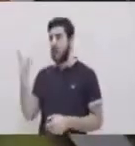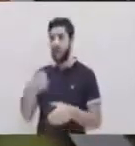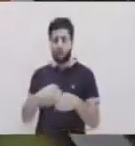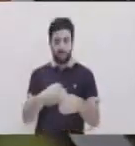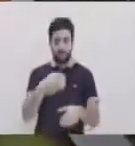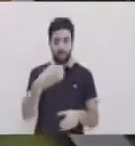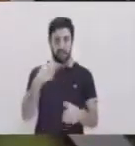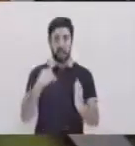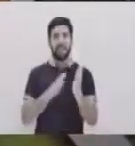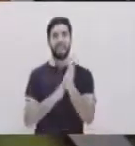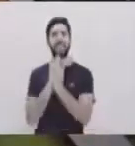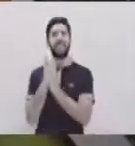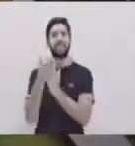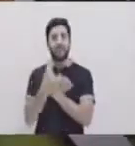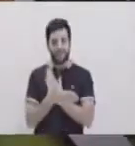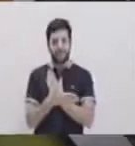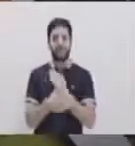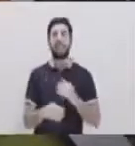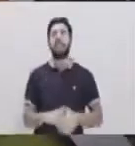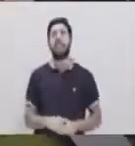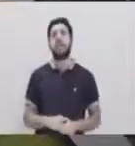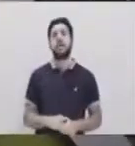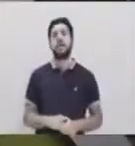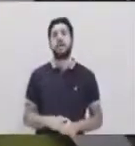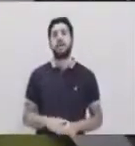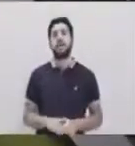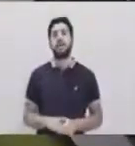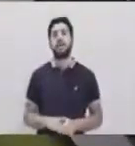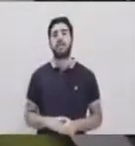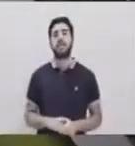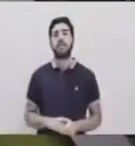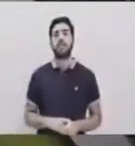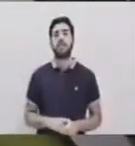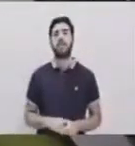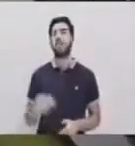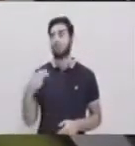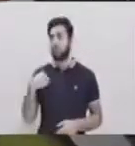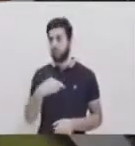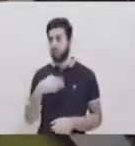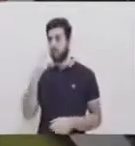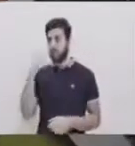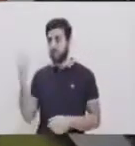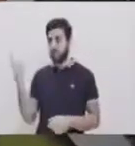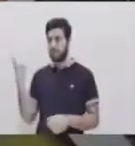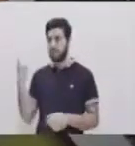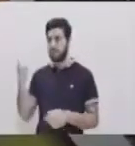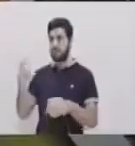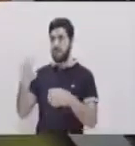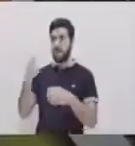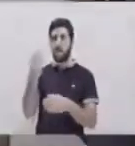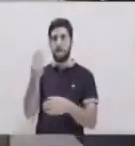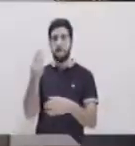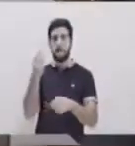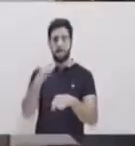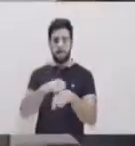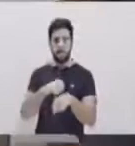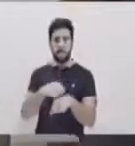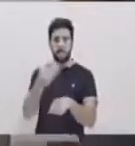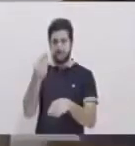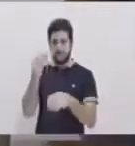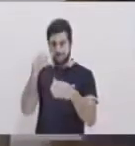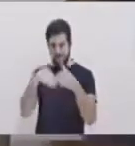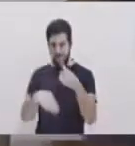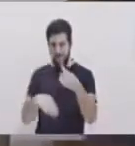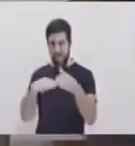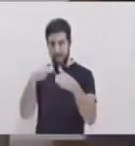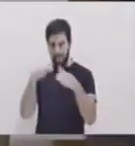tomar nuestro recipiente transparente y vamos a colocar, en este caso, pues estas piedritas son las